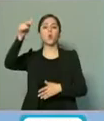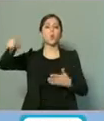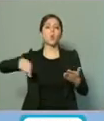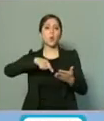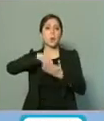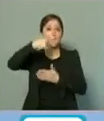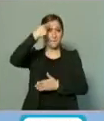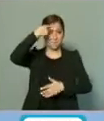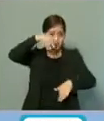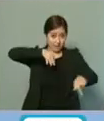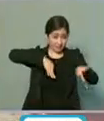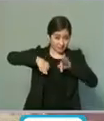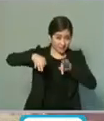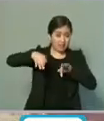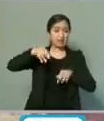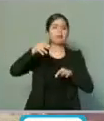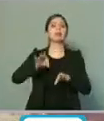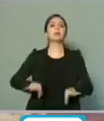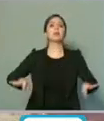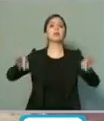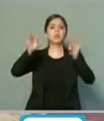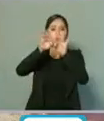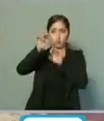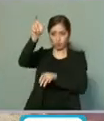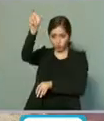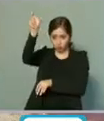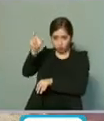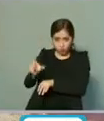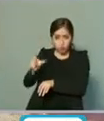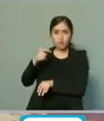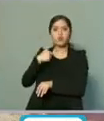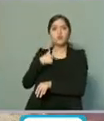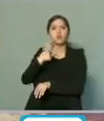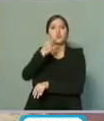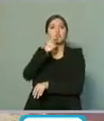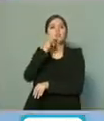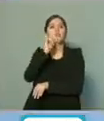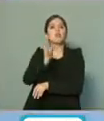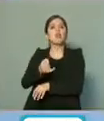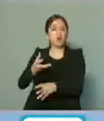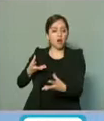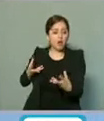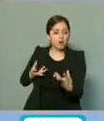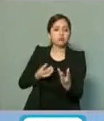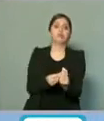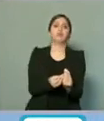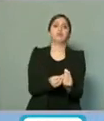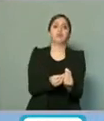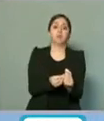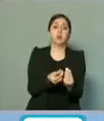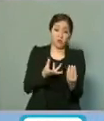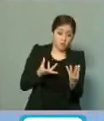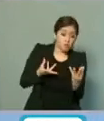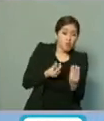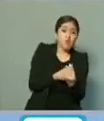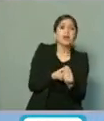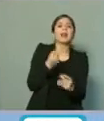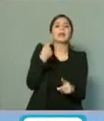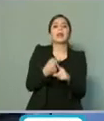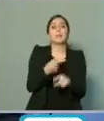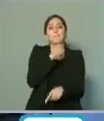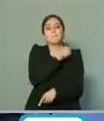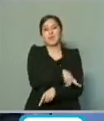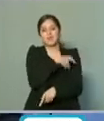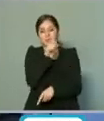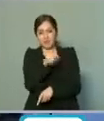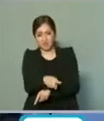haya una figura significativa con la que el niño pueda hacer un apego. Okay. Y en general conviene que sea una misma figura,